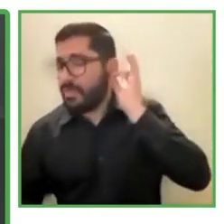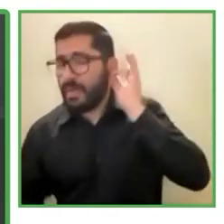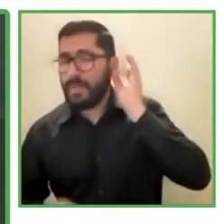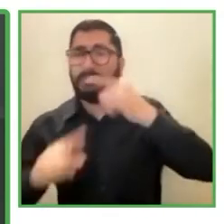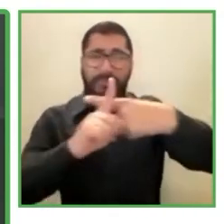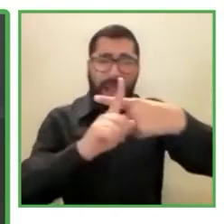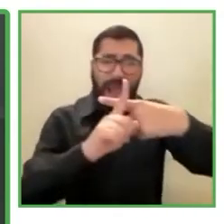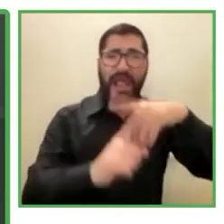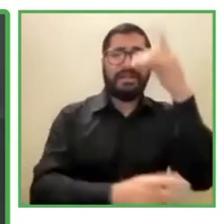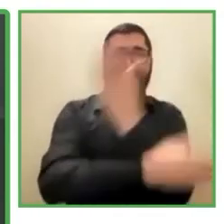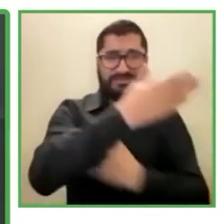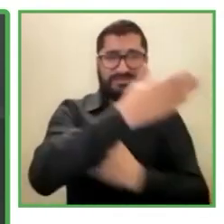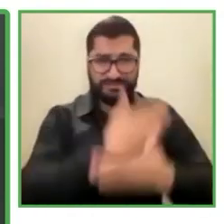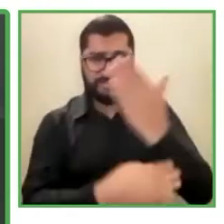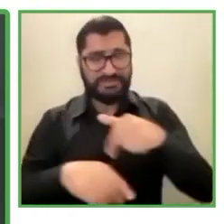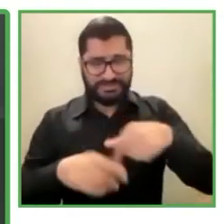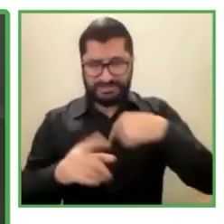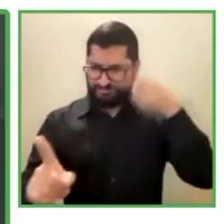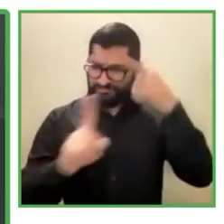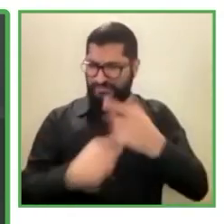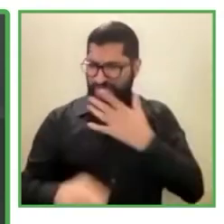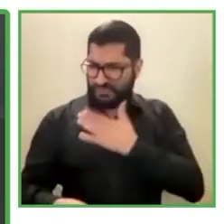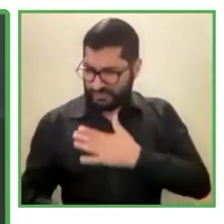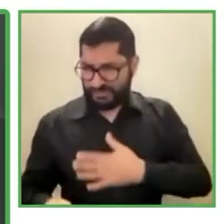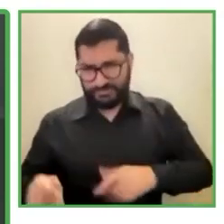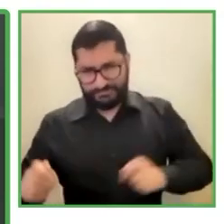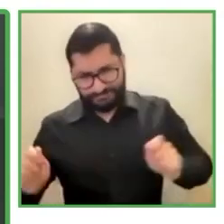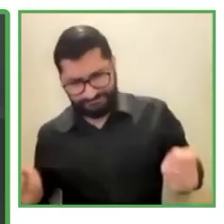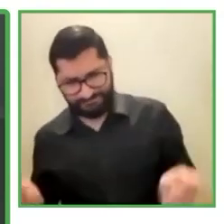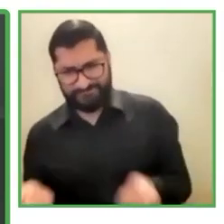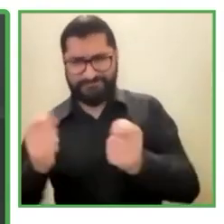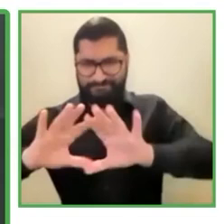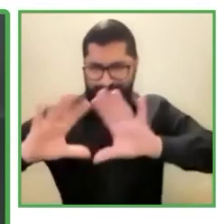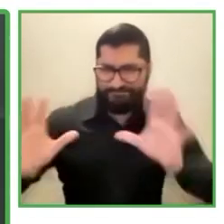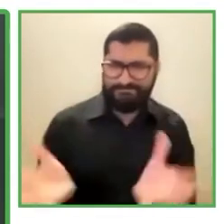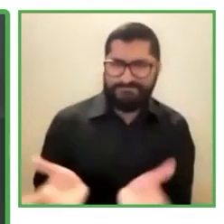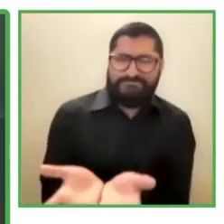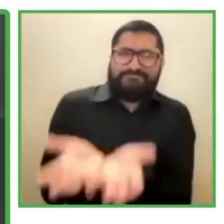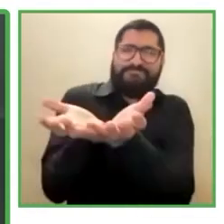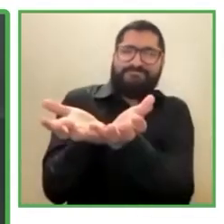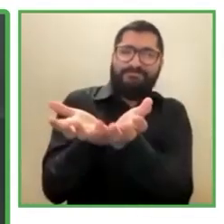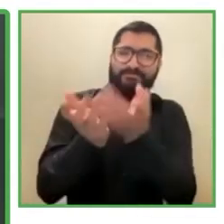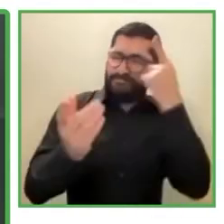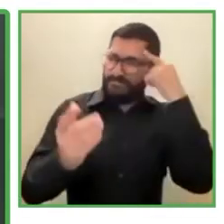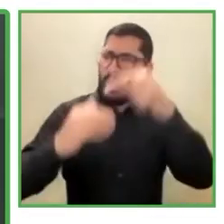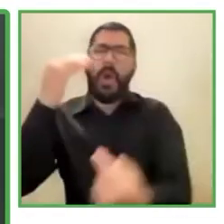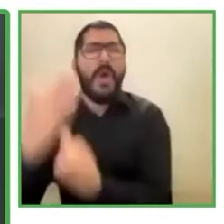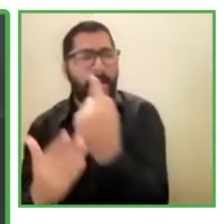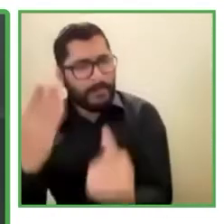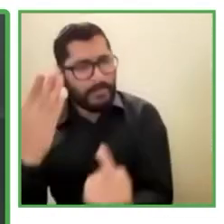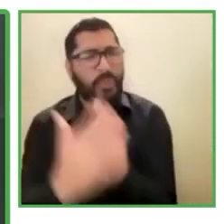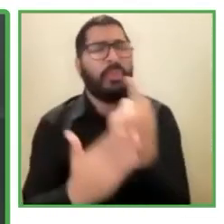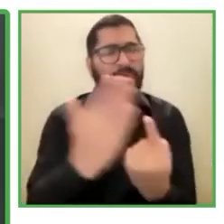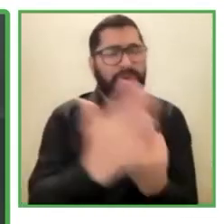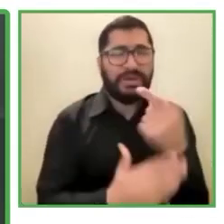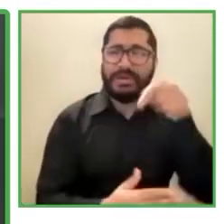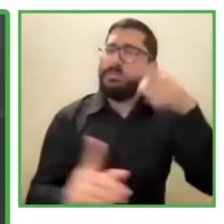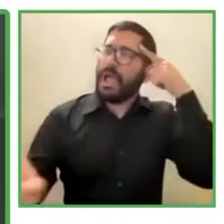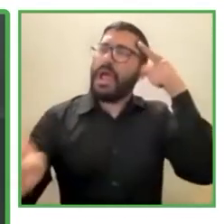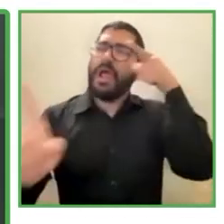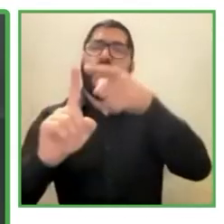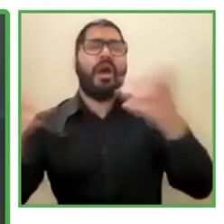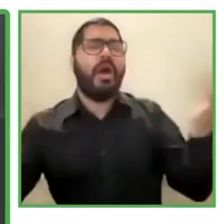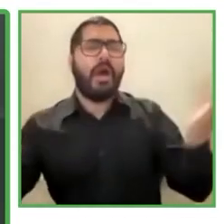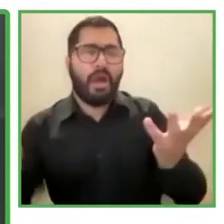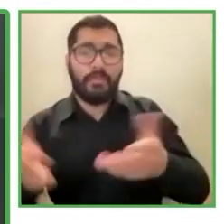nos entrega una oportunidad, y esta oportunidad tiene que ser para que esta recuperación, como decía anteriormente, sea mejor.